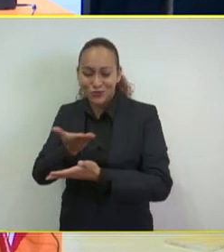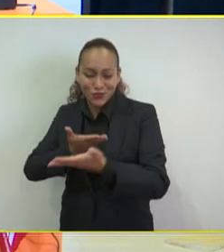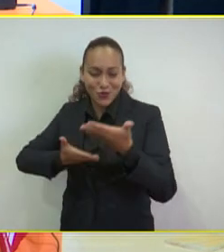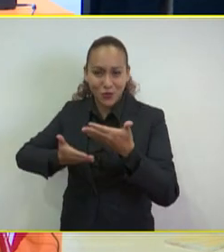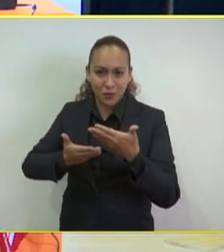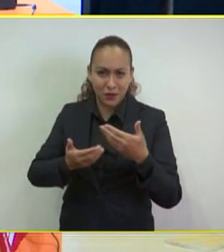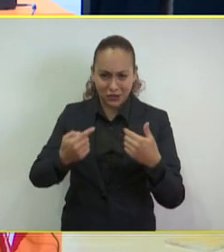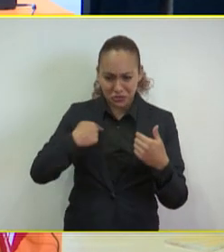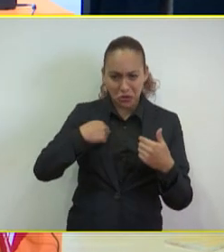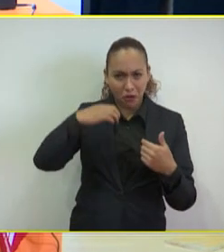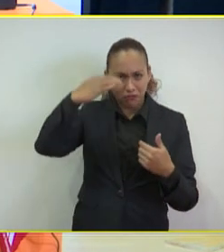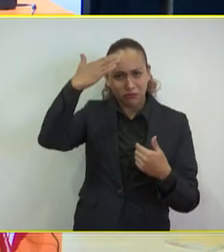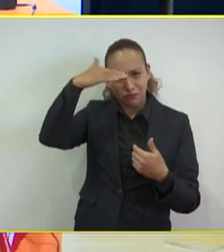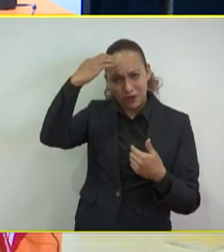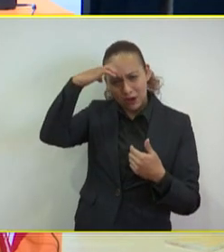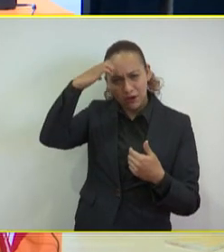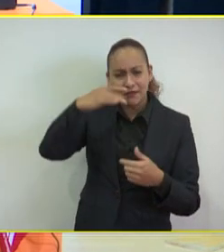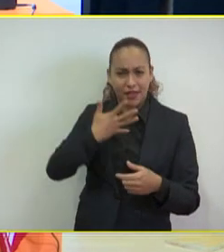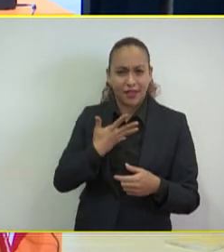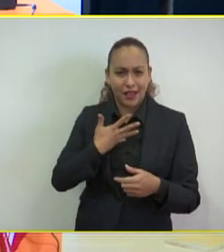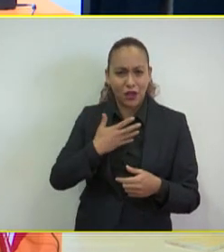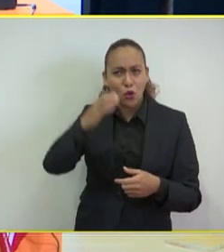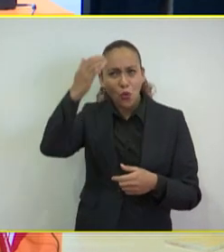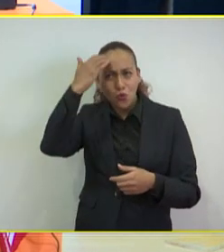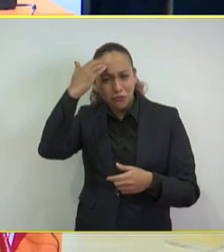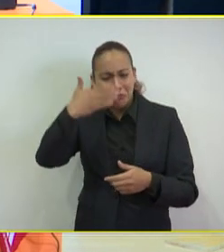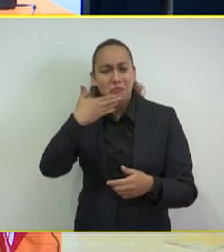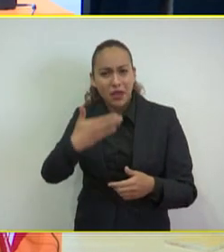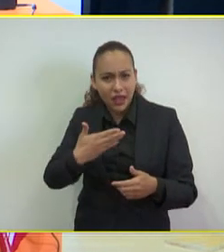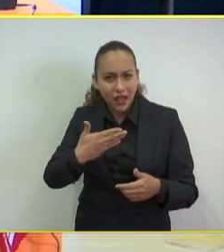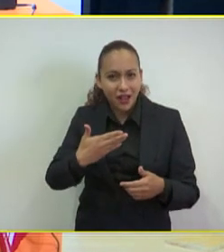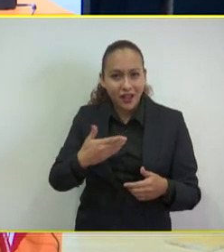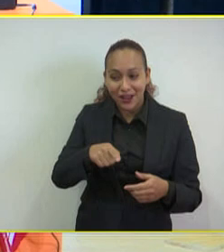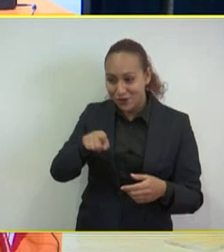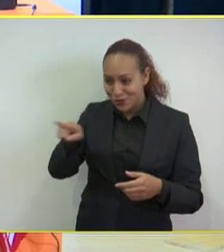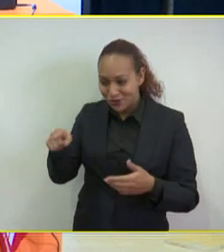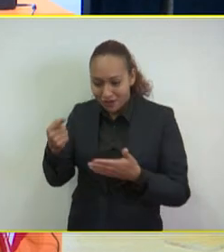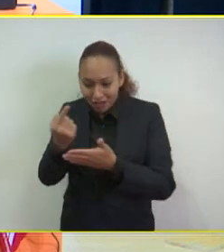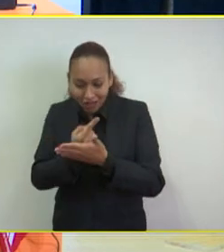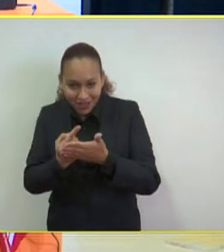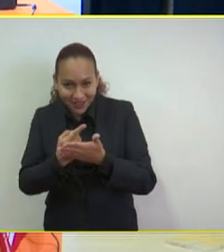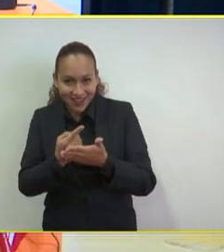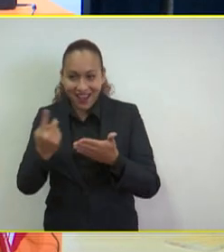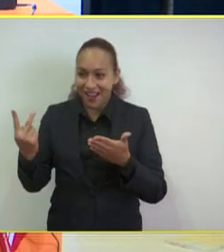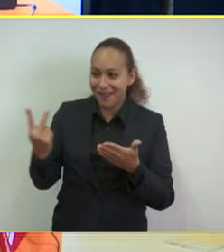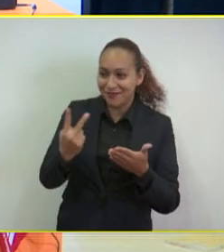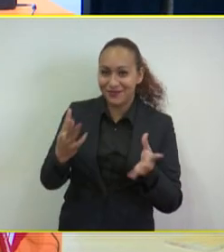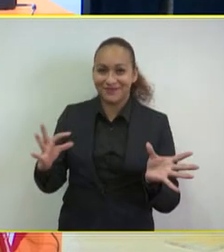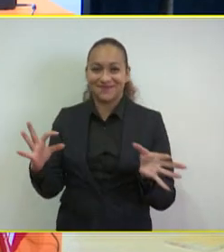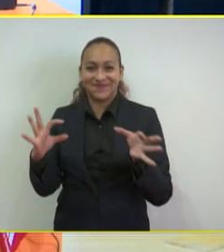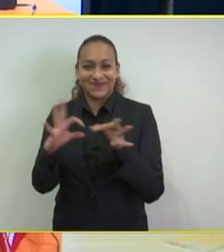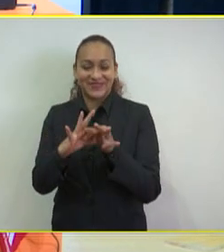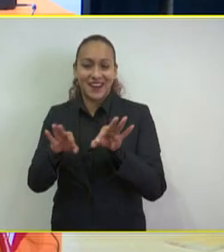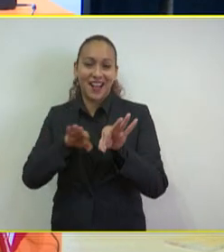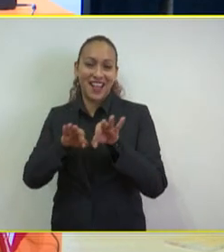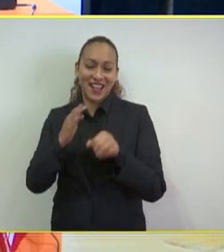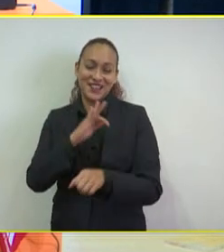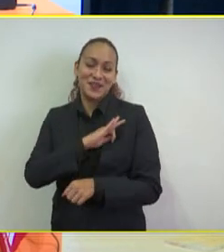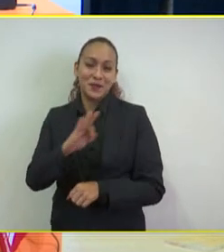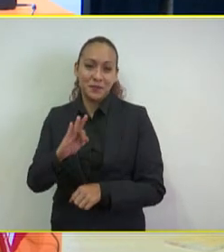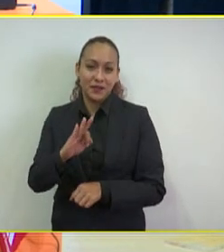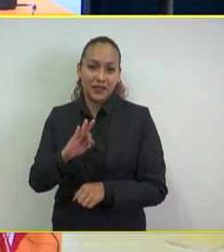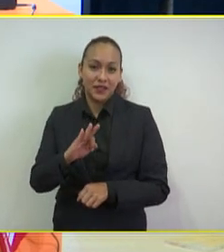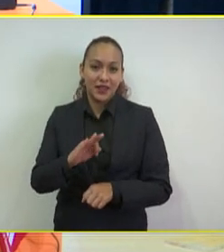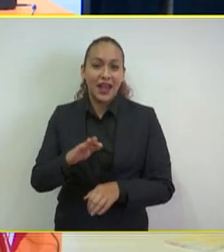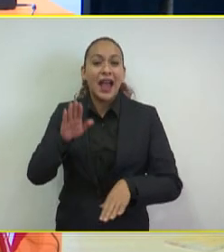que esa es una muy buena mancuerna que se logró, porque a veces no sabemos, los científicos estamos tan metidos en